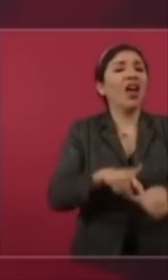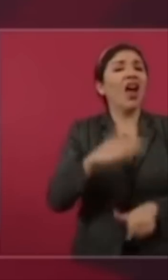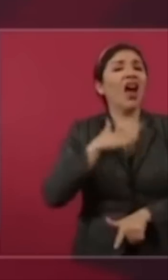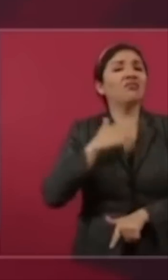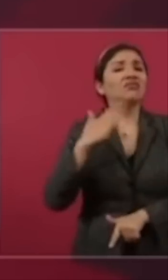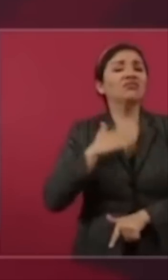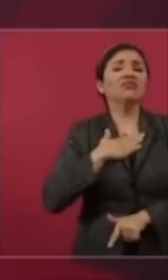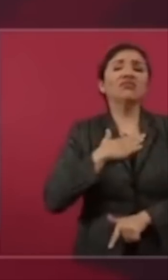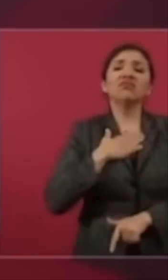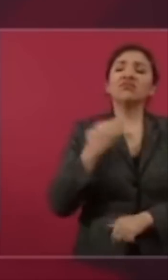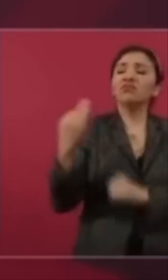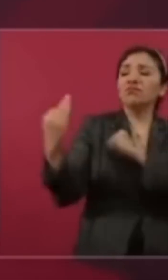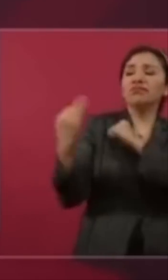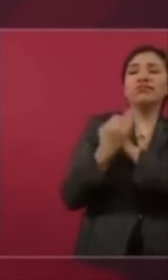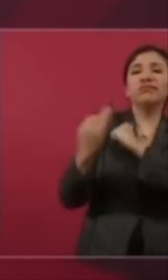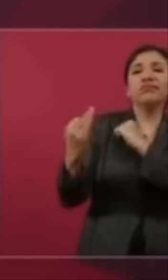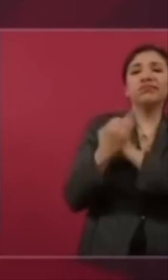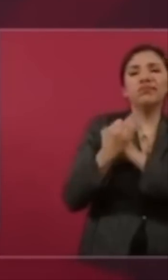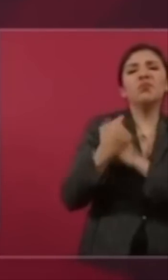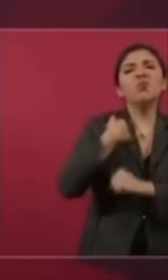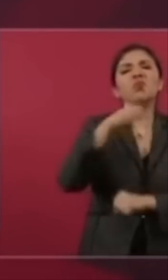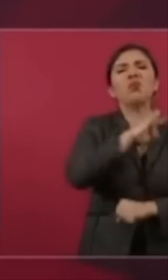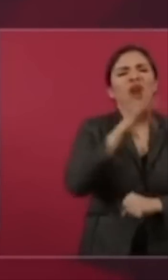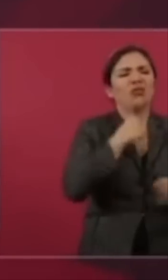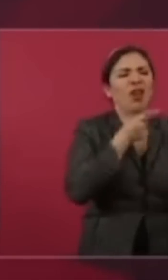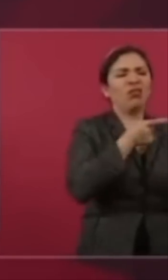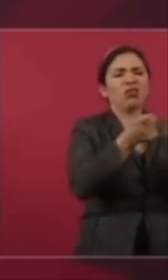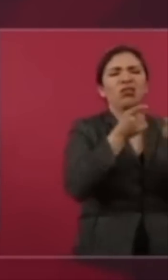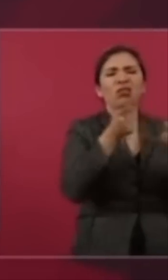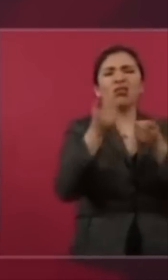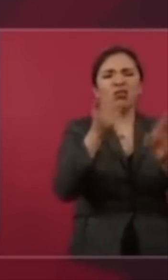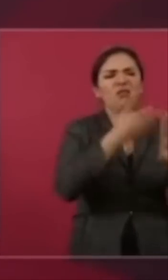privilegio de agredir